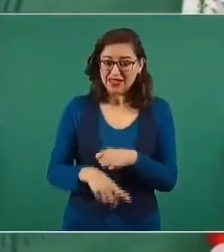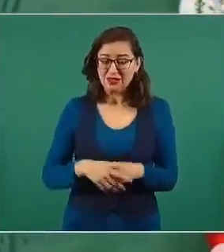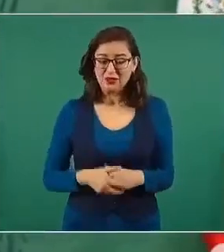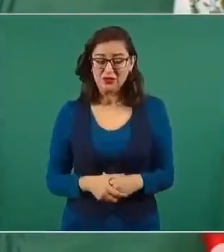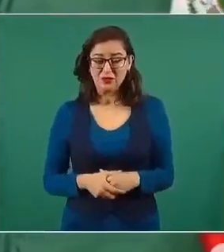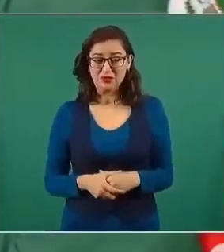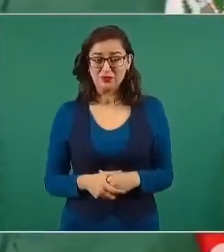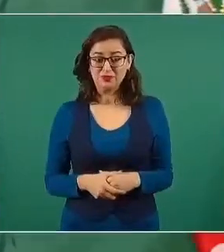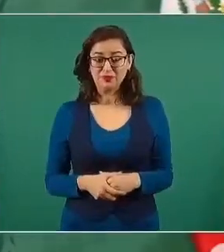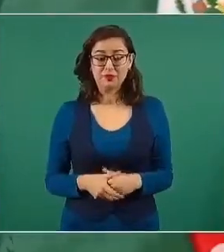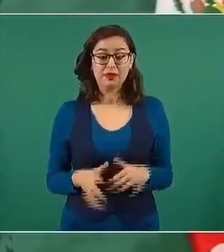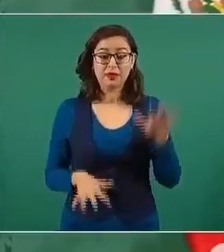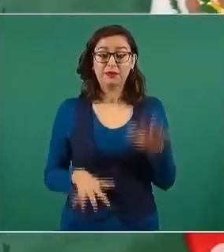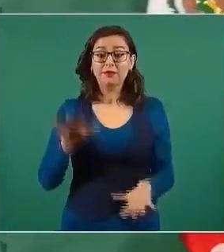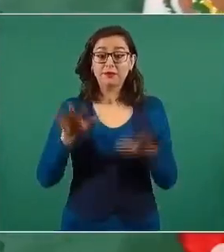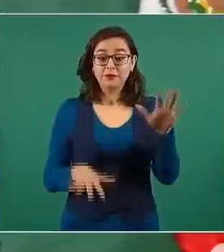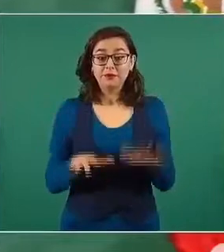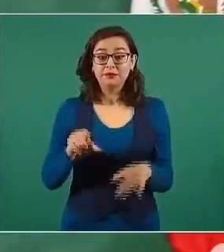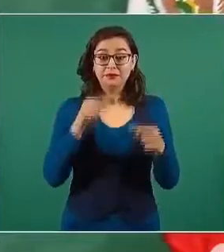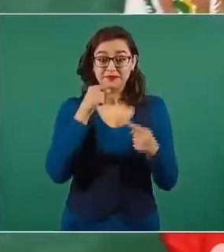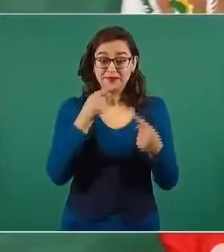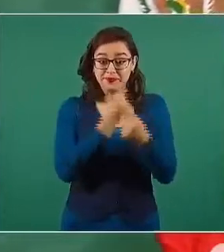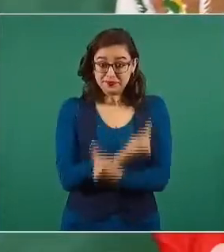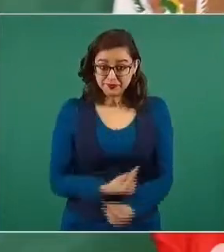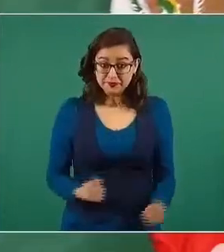Hay niños que